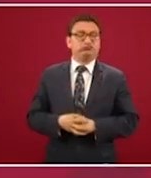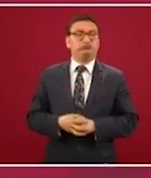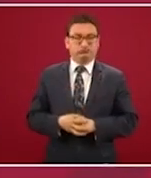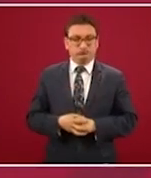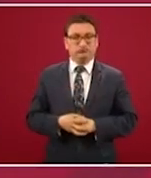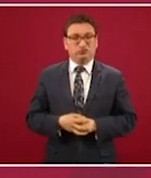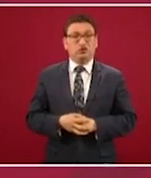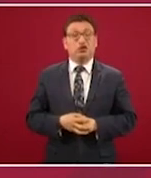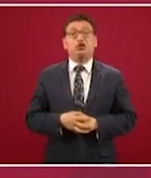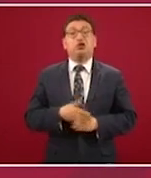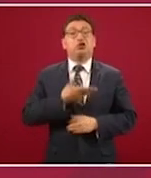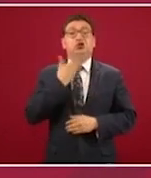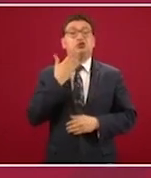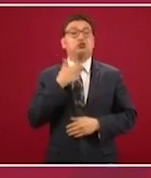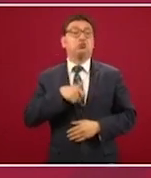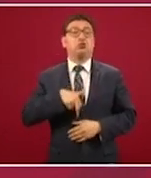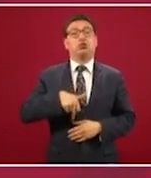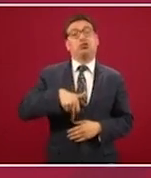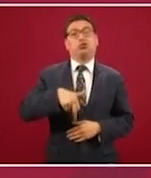hasta como camina, pues,